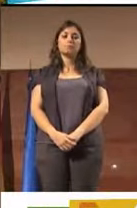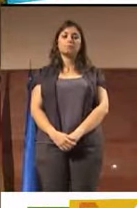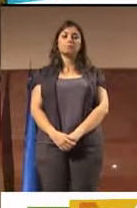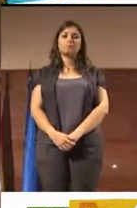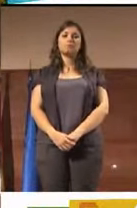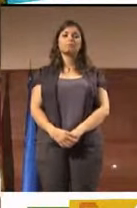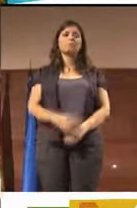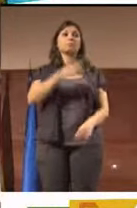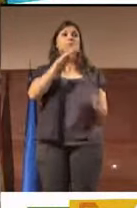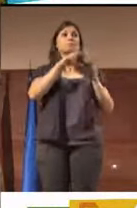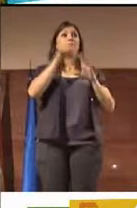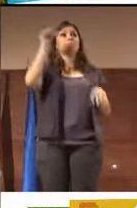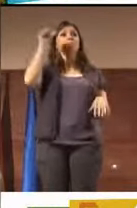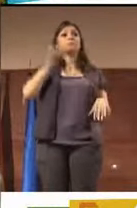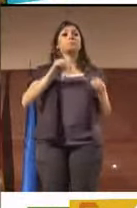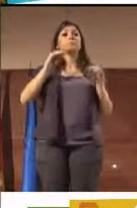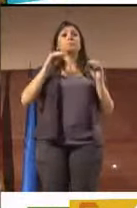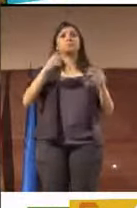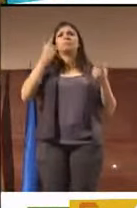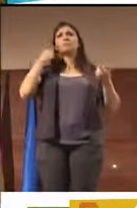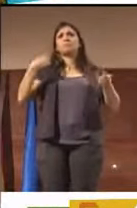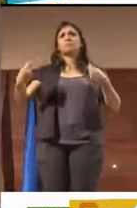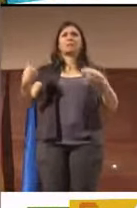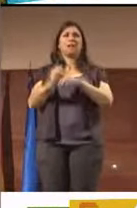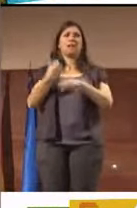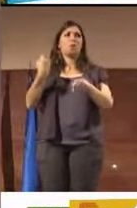Bien, aquí vemos, por ejemplo, su aplicación en el mundo laboral.